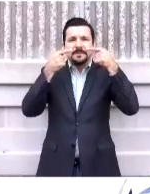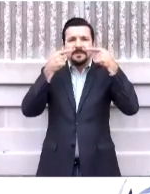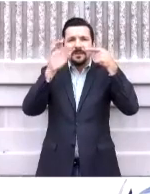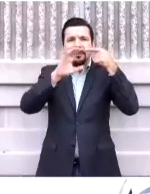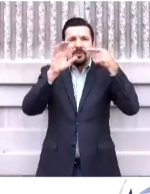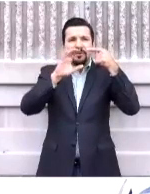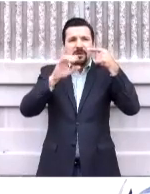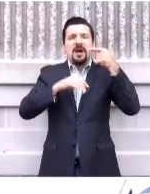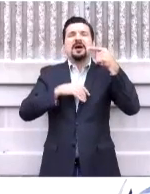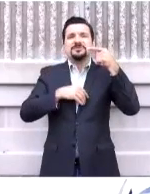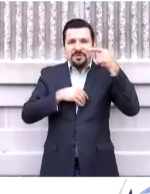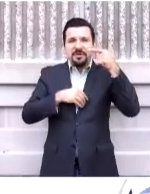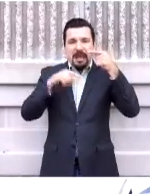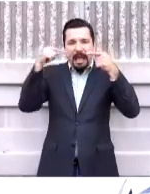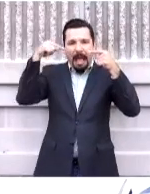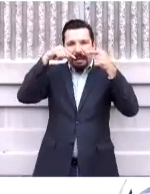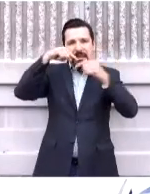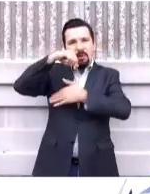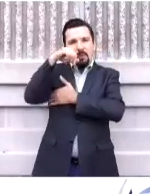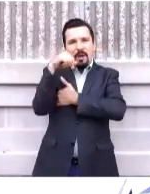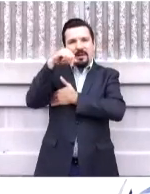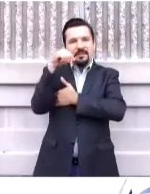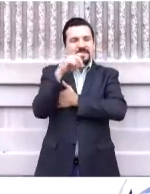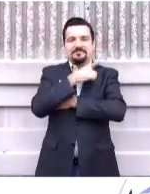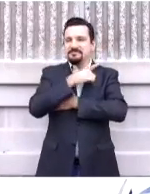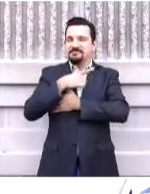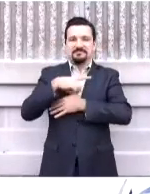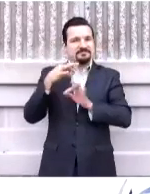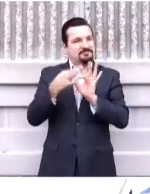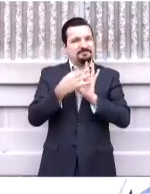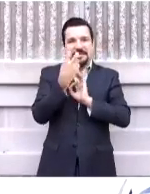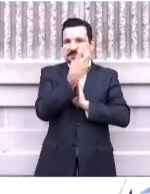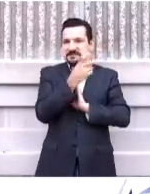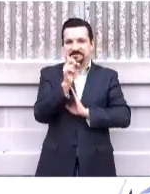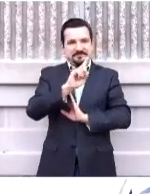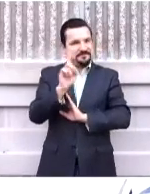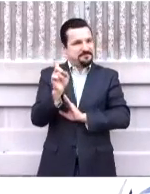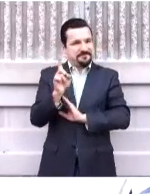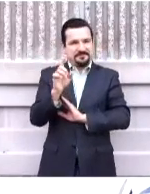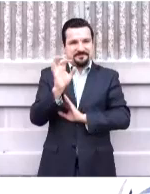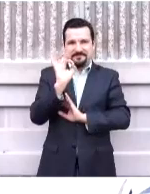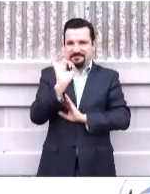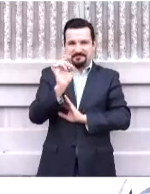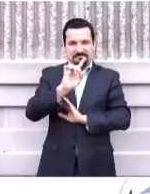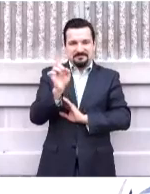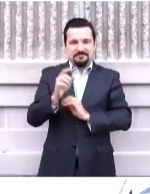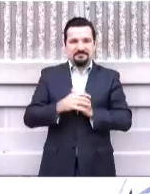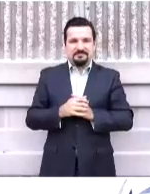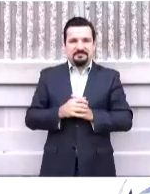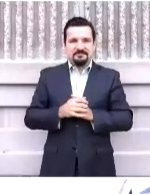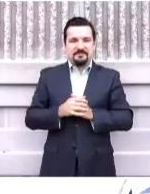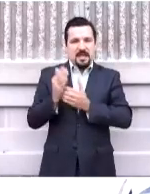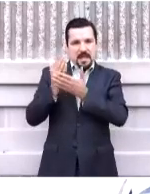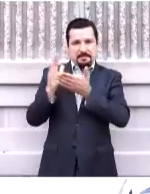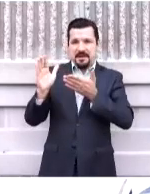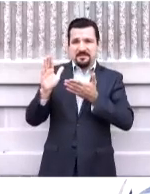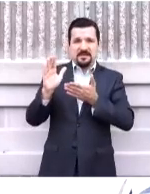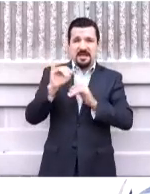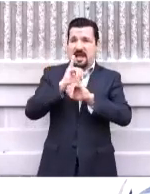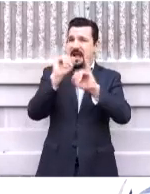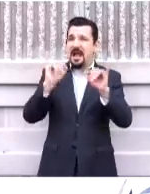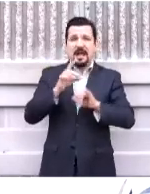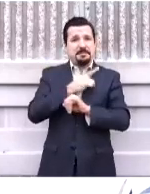lleguen, ahí se les van a resguardar. Entonces, no es la manera correcta de ponerse. Además, nunca deben de tocar